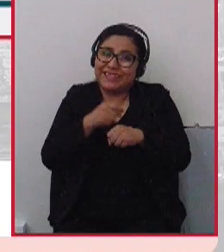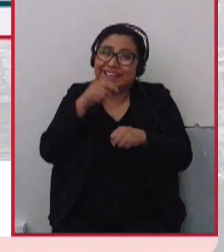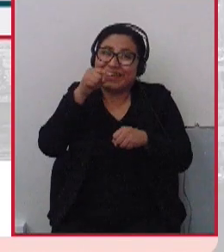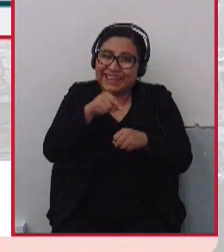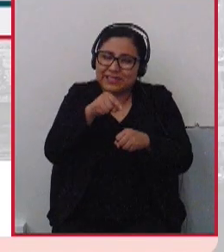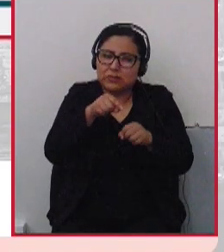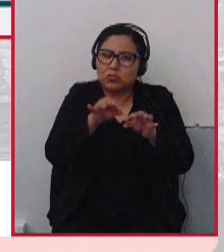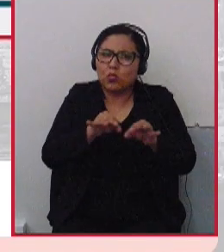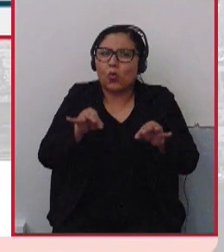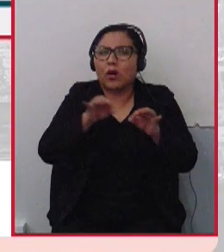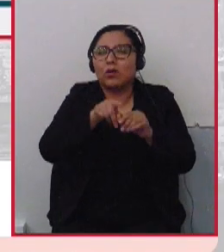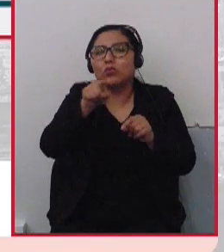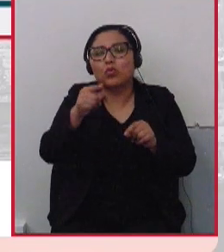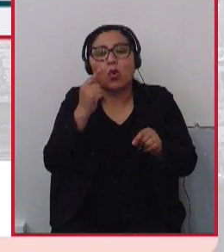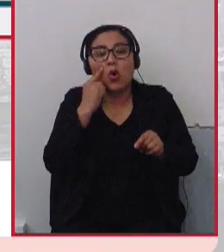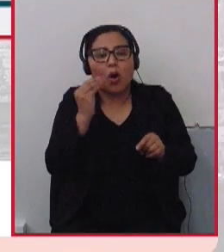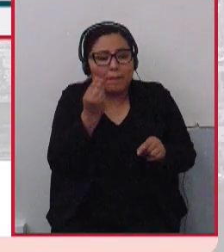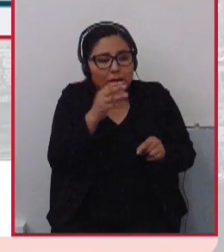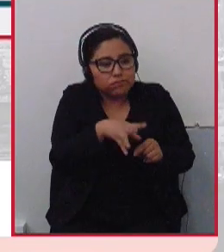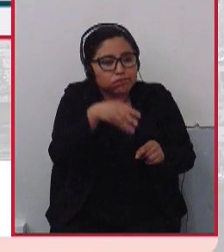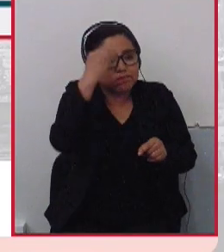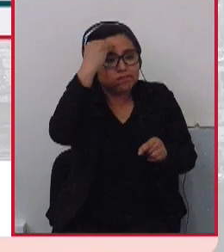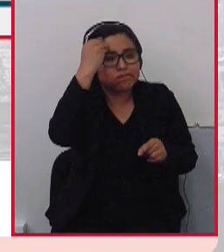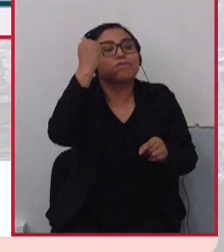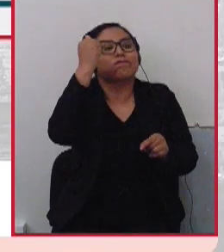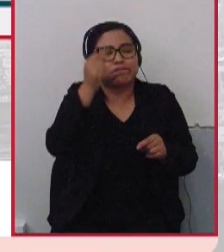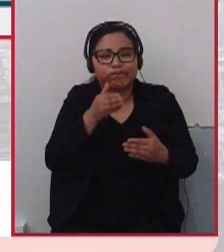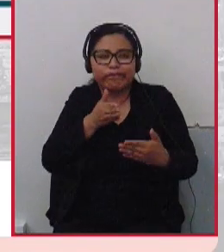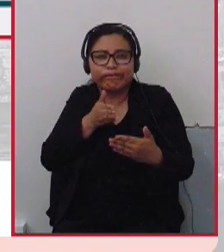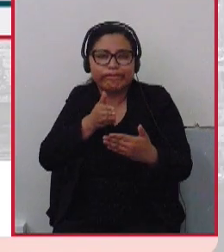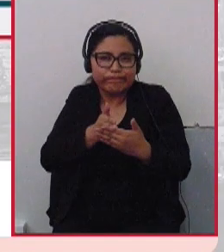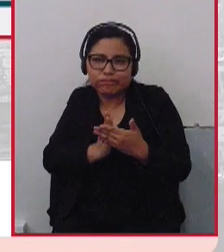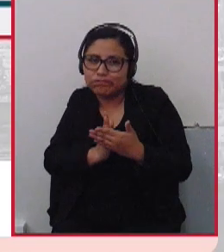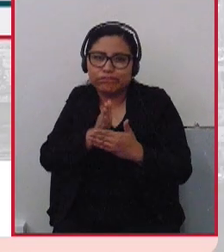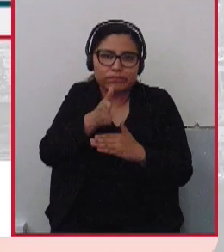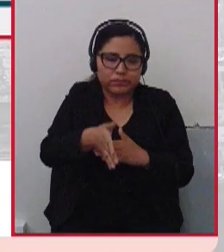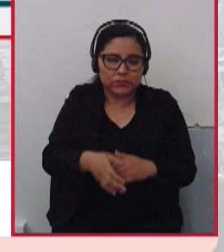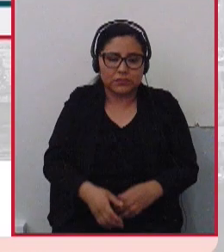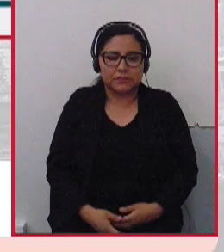de cómo tú te preparas para enfrentar estos nuevos retos.